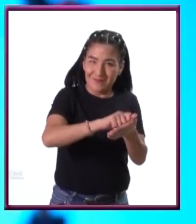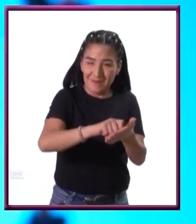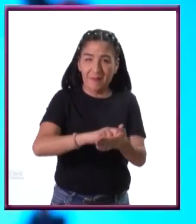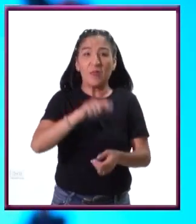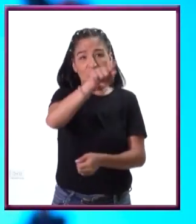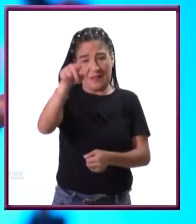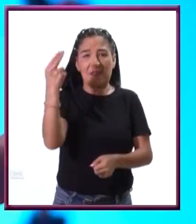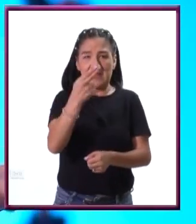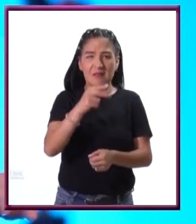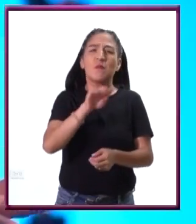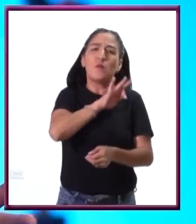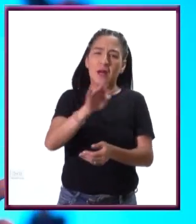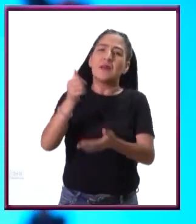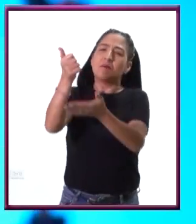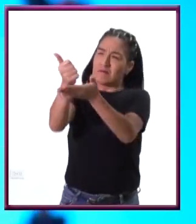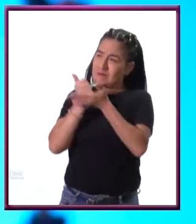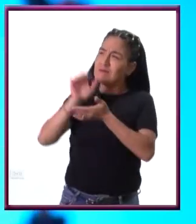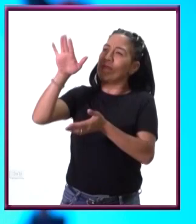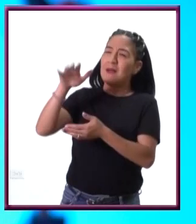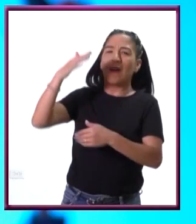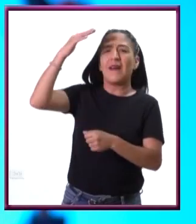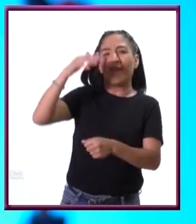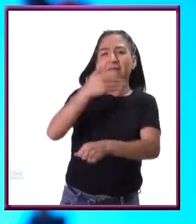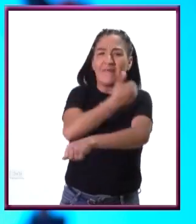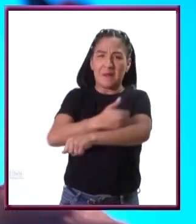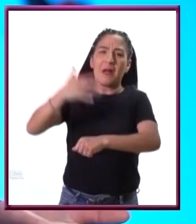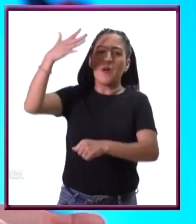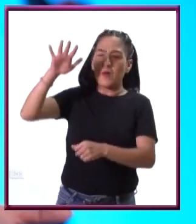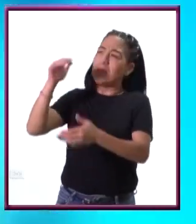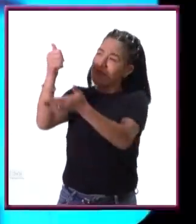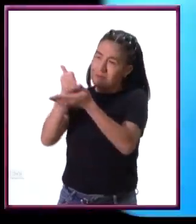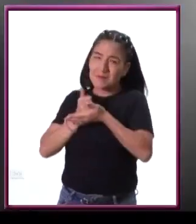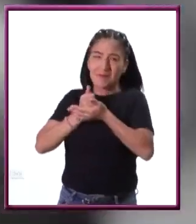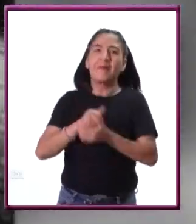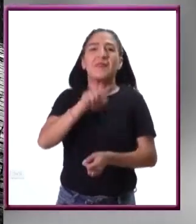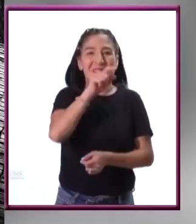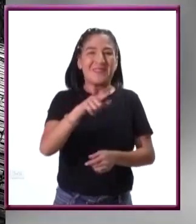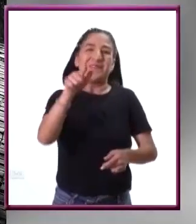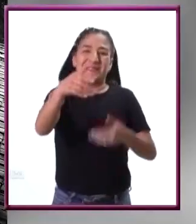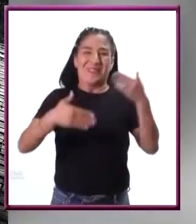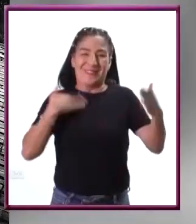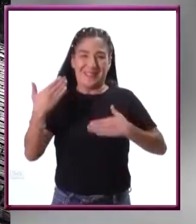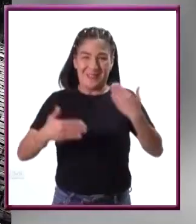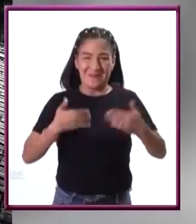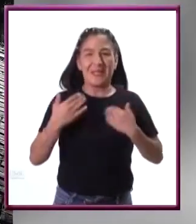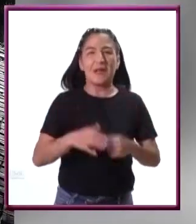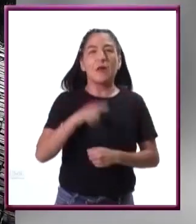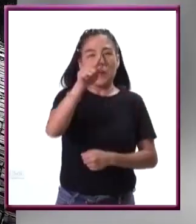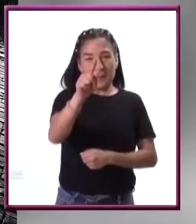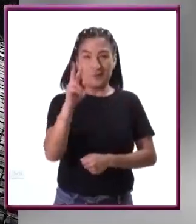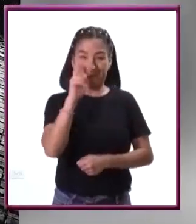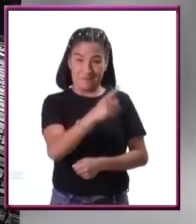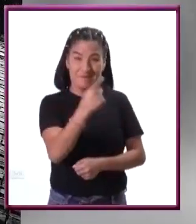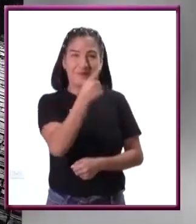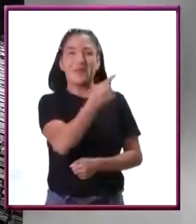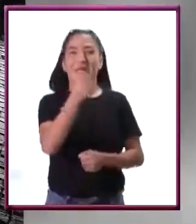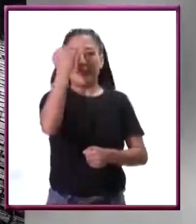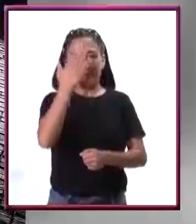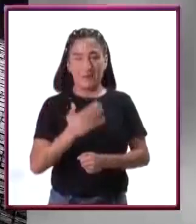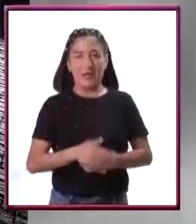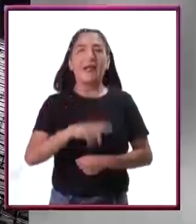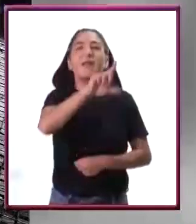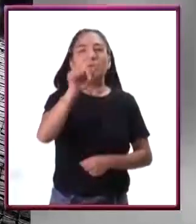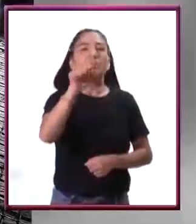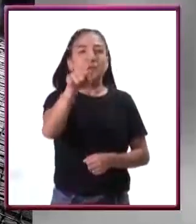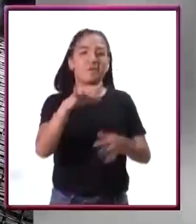algún familiar que se encuentre en casa. Además, será más divertido. Observa bien la imagen y después escribe una historia con